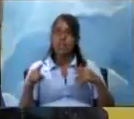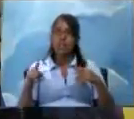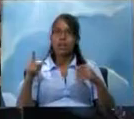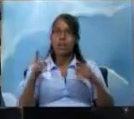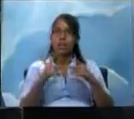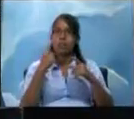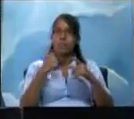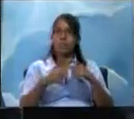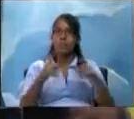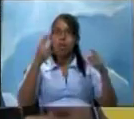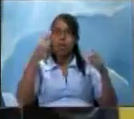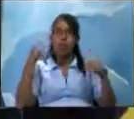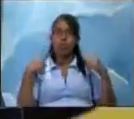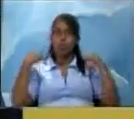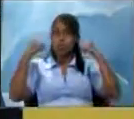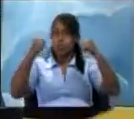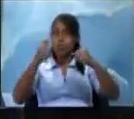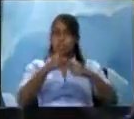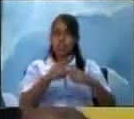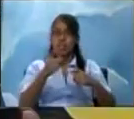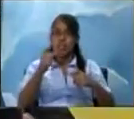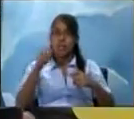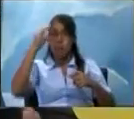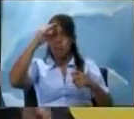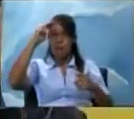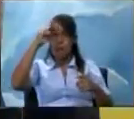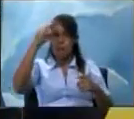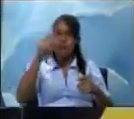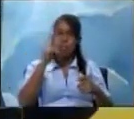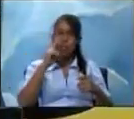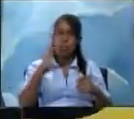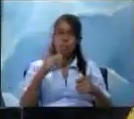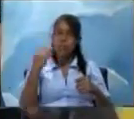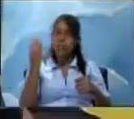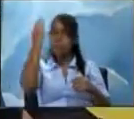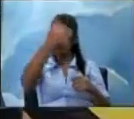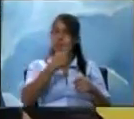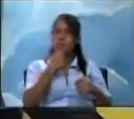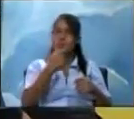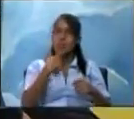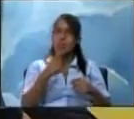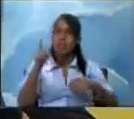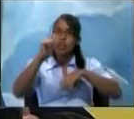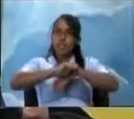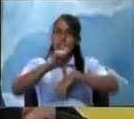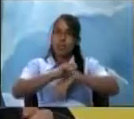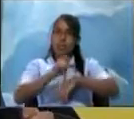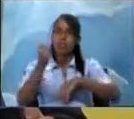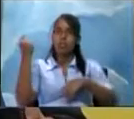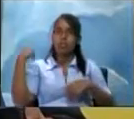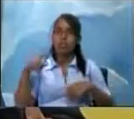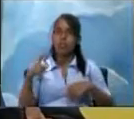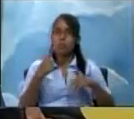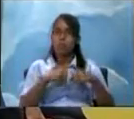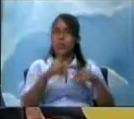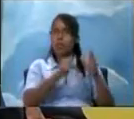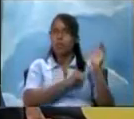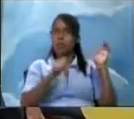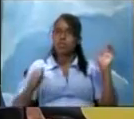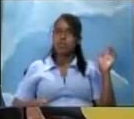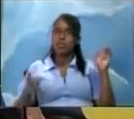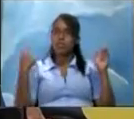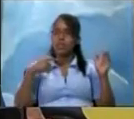tenían, pero orgullosísimos. Maestro, mira qué hermoso templo tenemos. Pero el